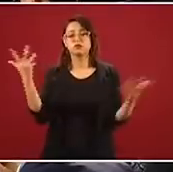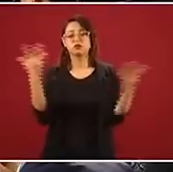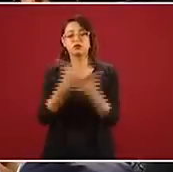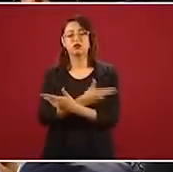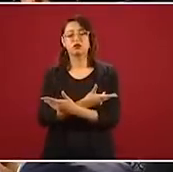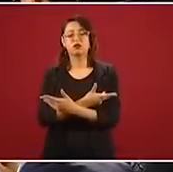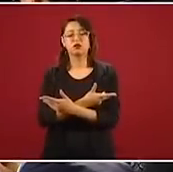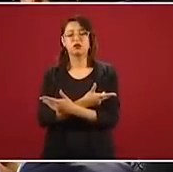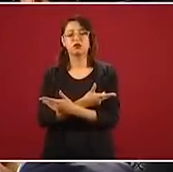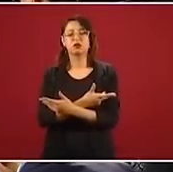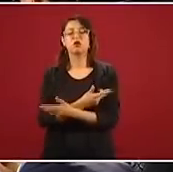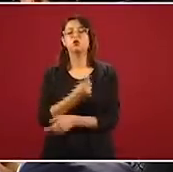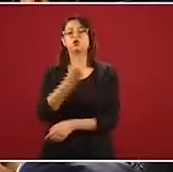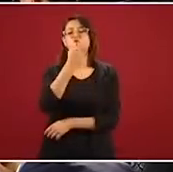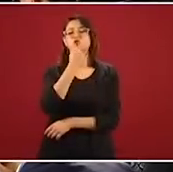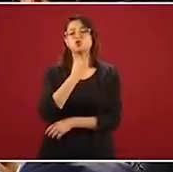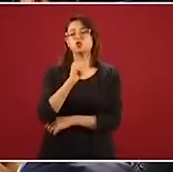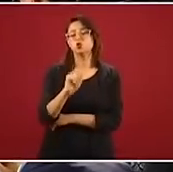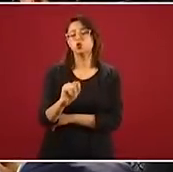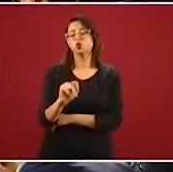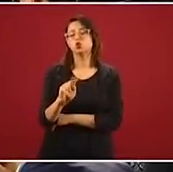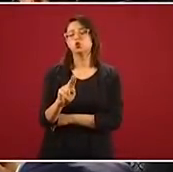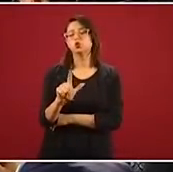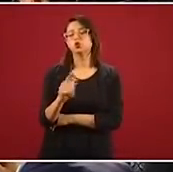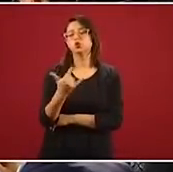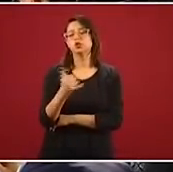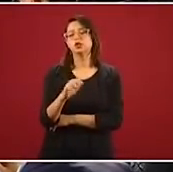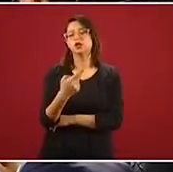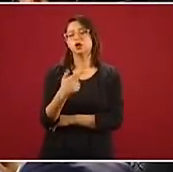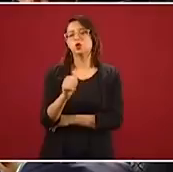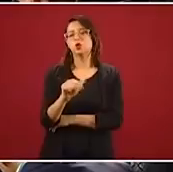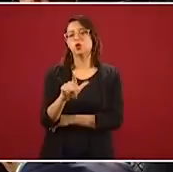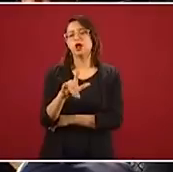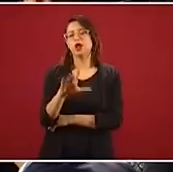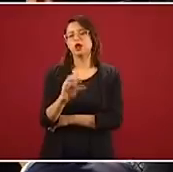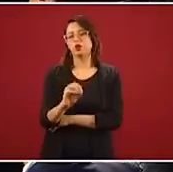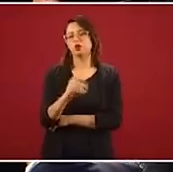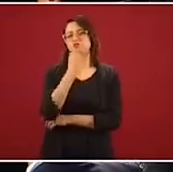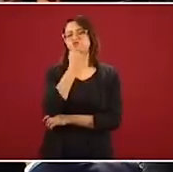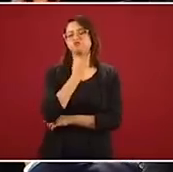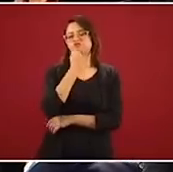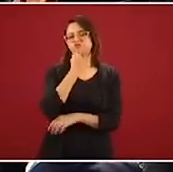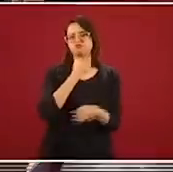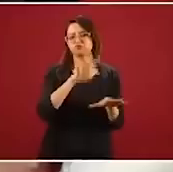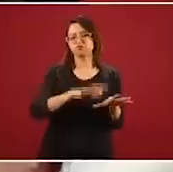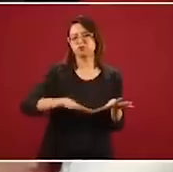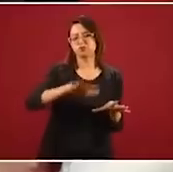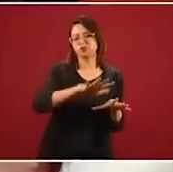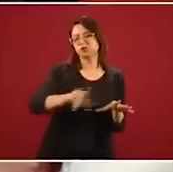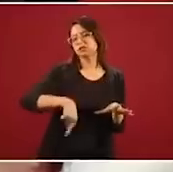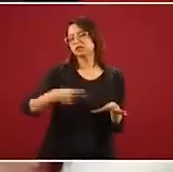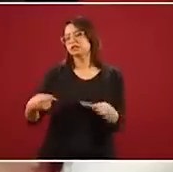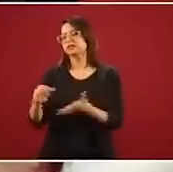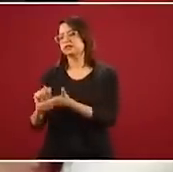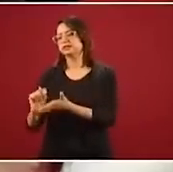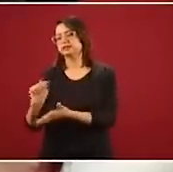la zona entre Tullehualco y Tláhuac. Ha